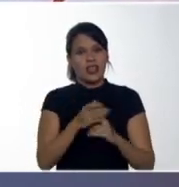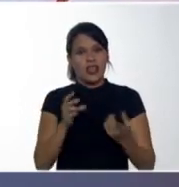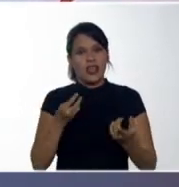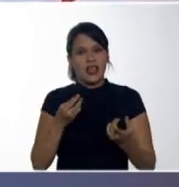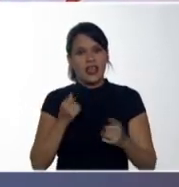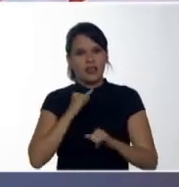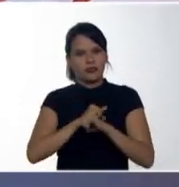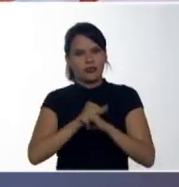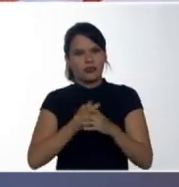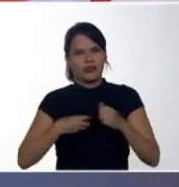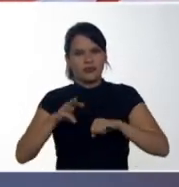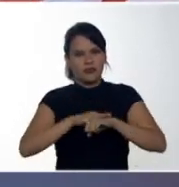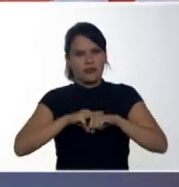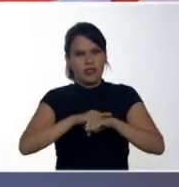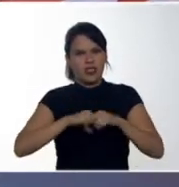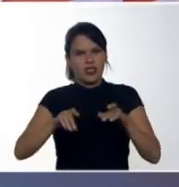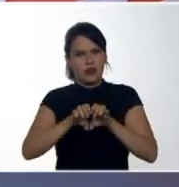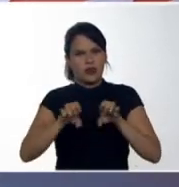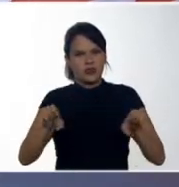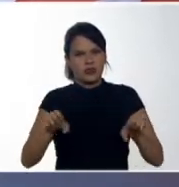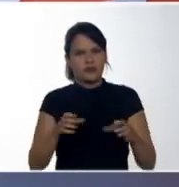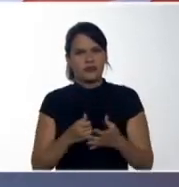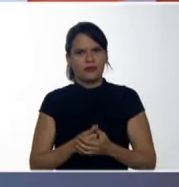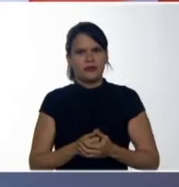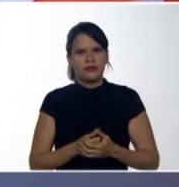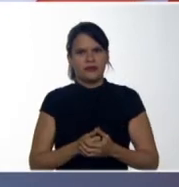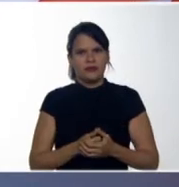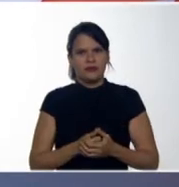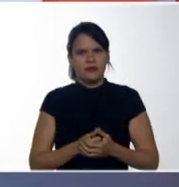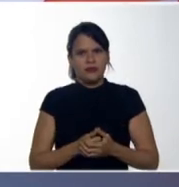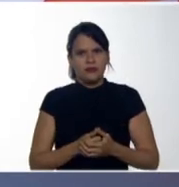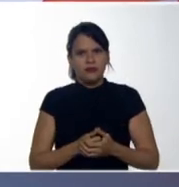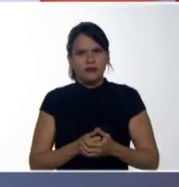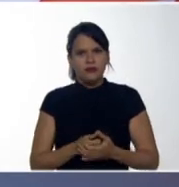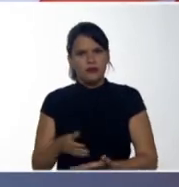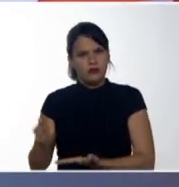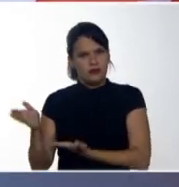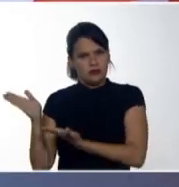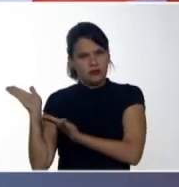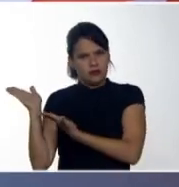Ministerio del Poder Popular para la Educación, con el enlace